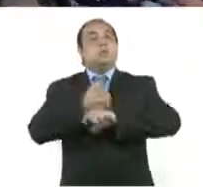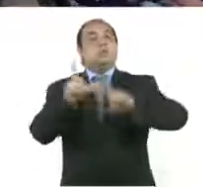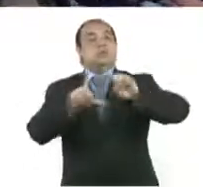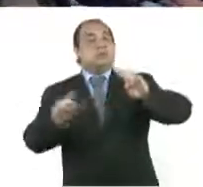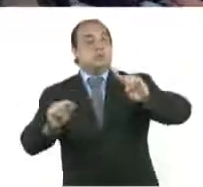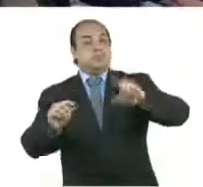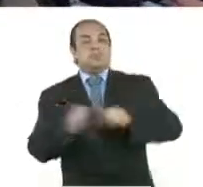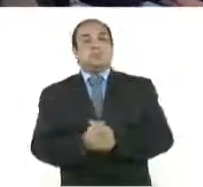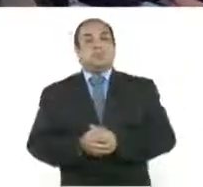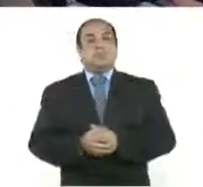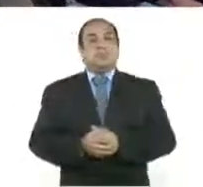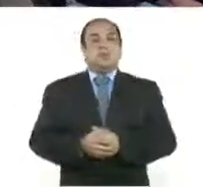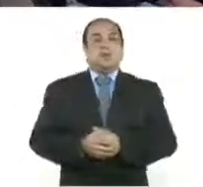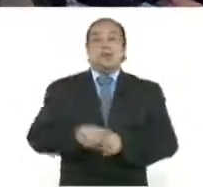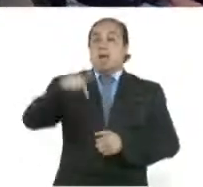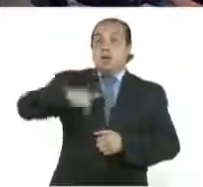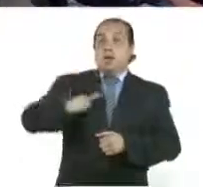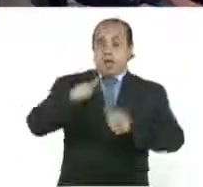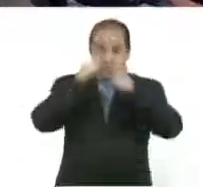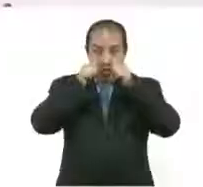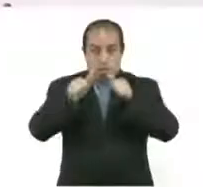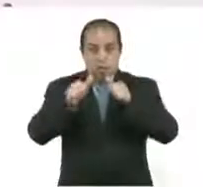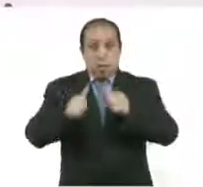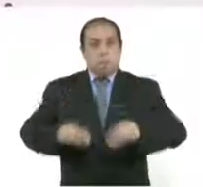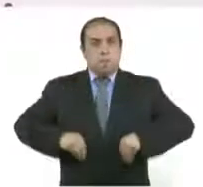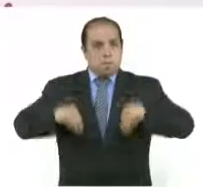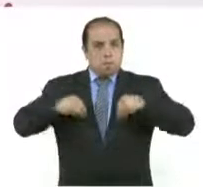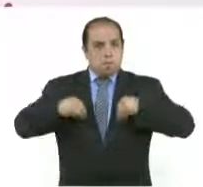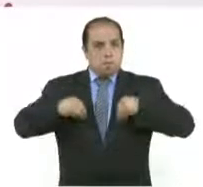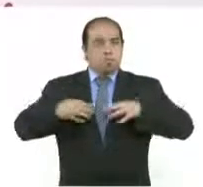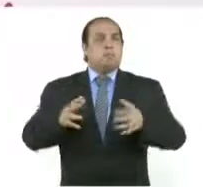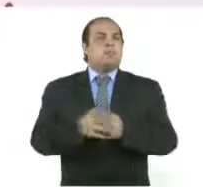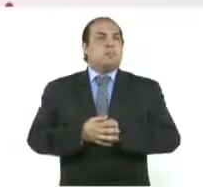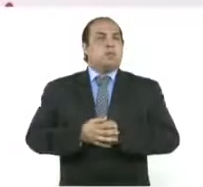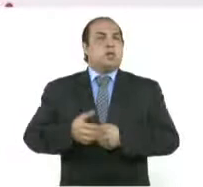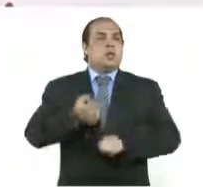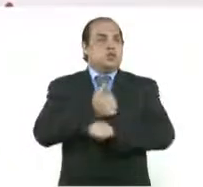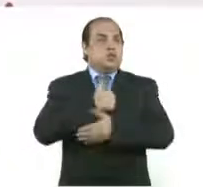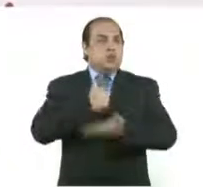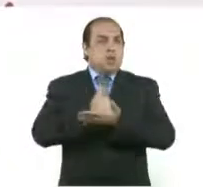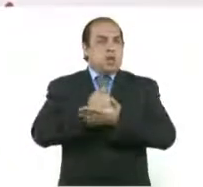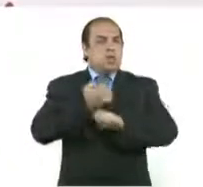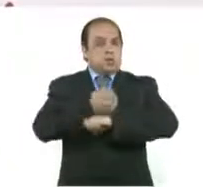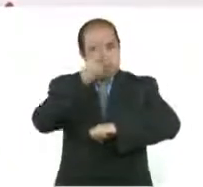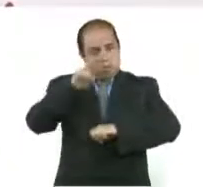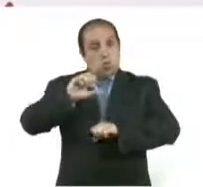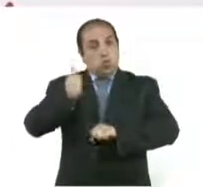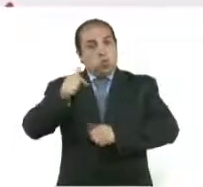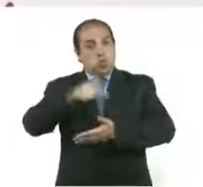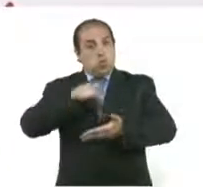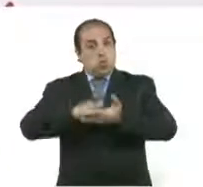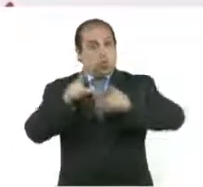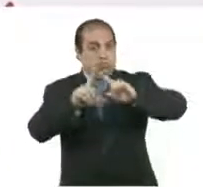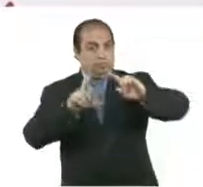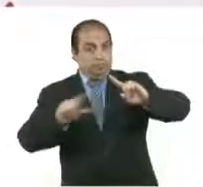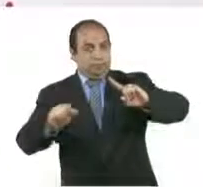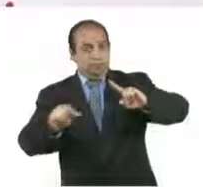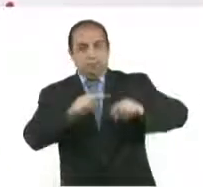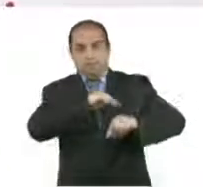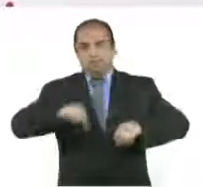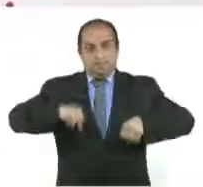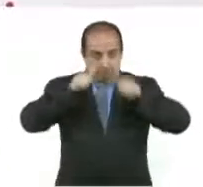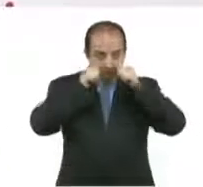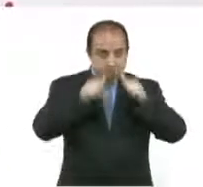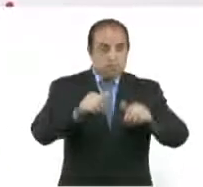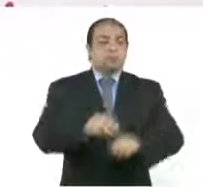Bueno, aquí atendemos a los que viven en la ciudad, en el Estado de México o en cualquier lugar de nuestro país.